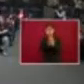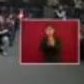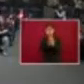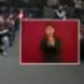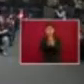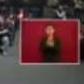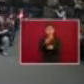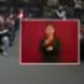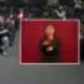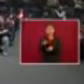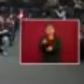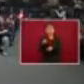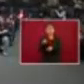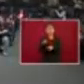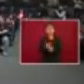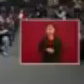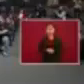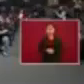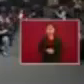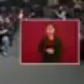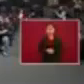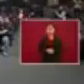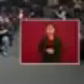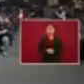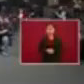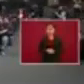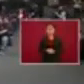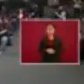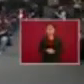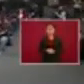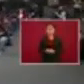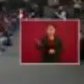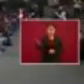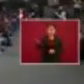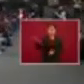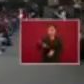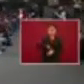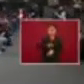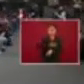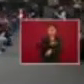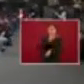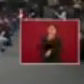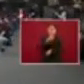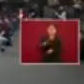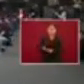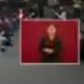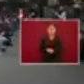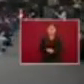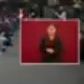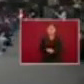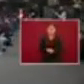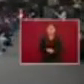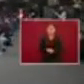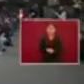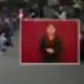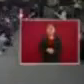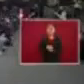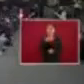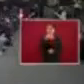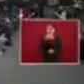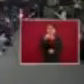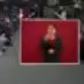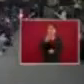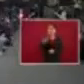población que no podía parar. ¿Y por qué razón estábamos en un dilema de la lucha contra una pandemia